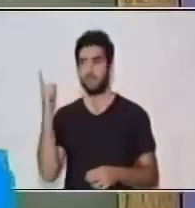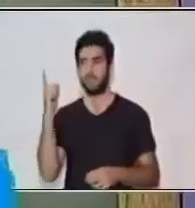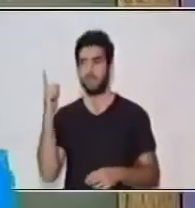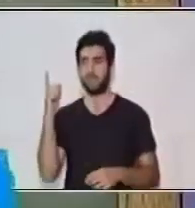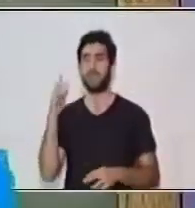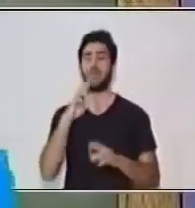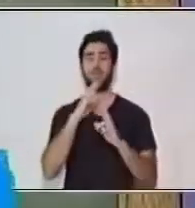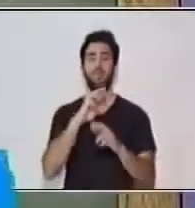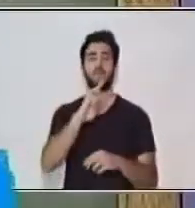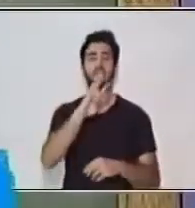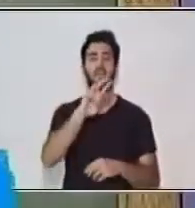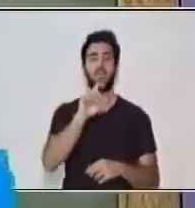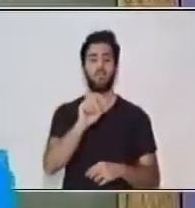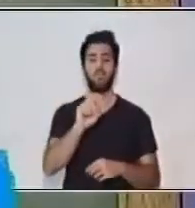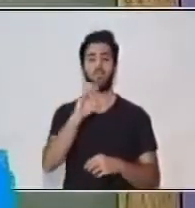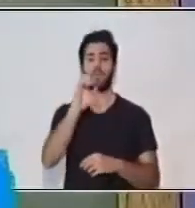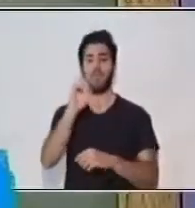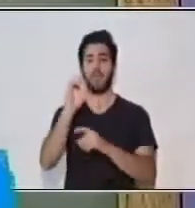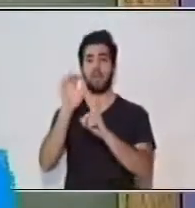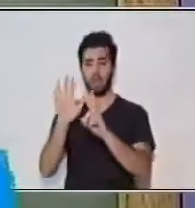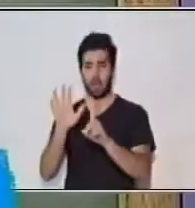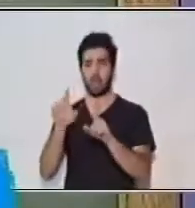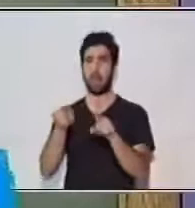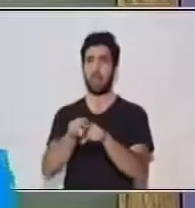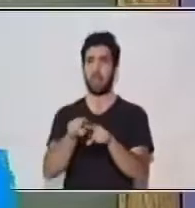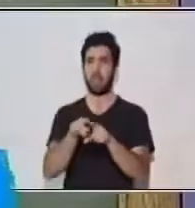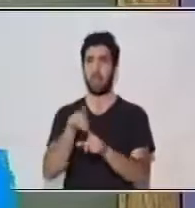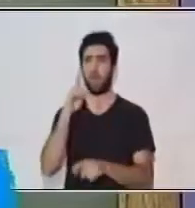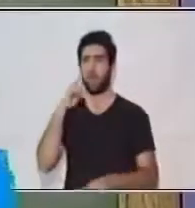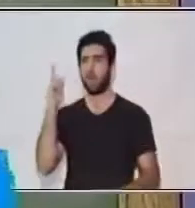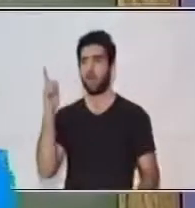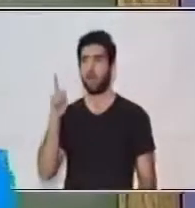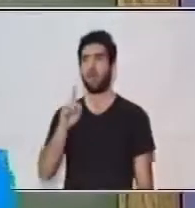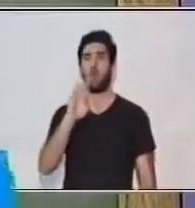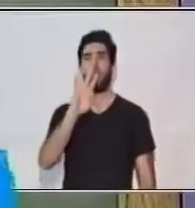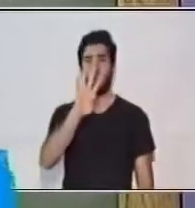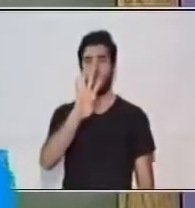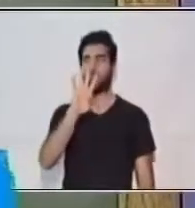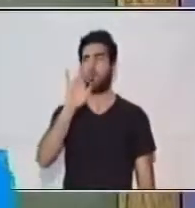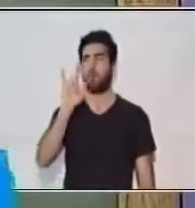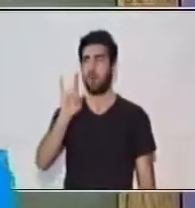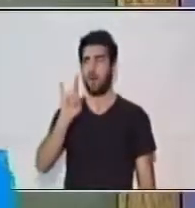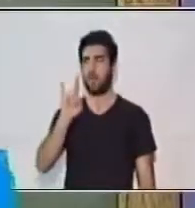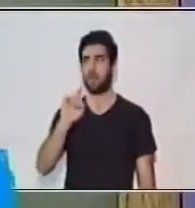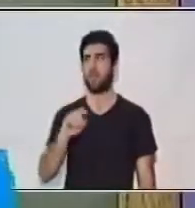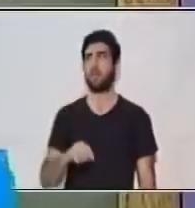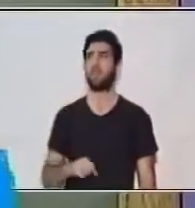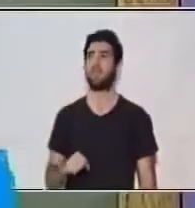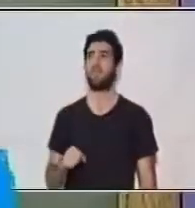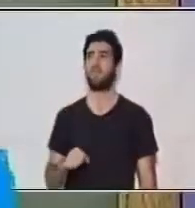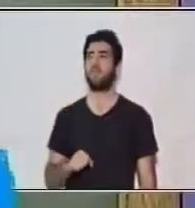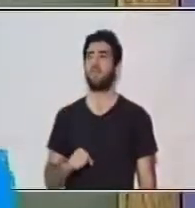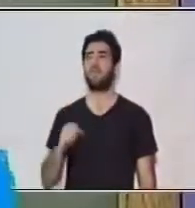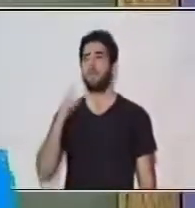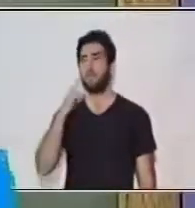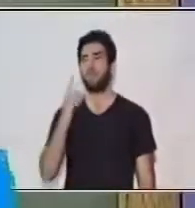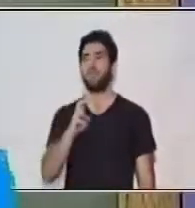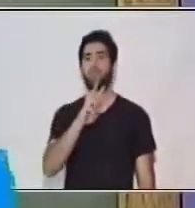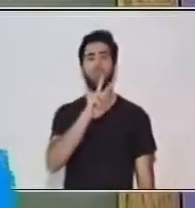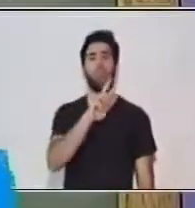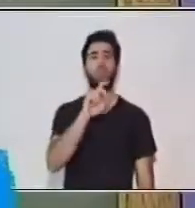3.06. 4 unidades, seno de 40, y me va a estar dando